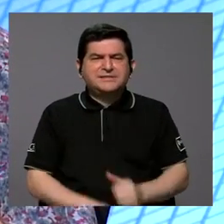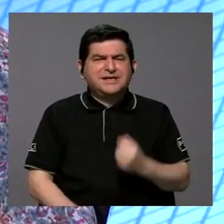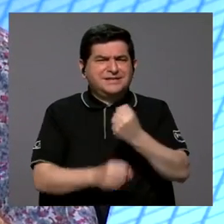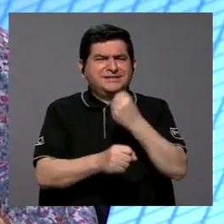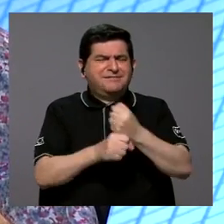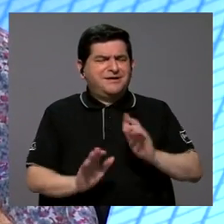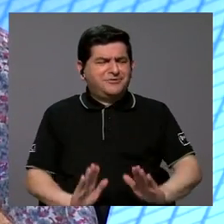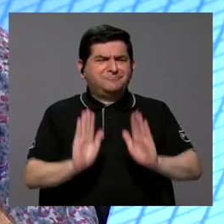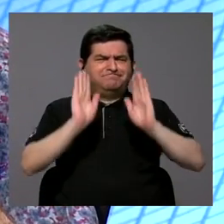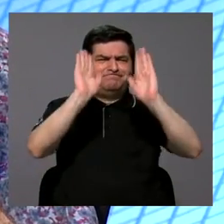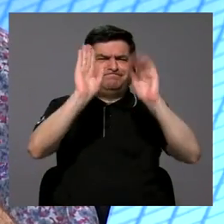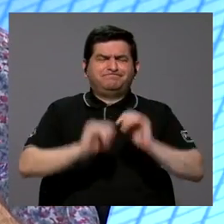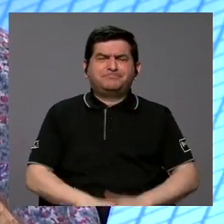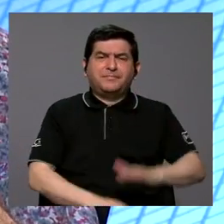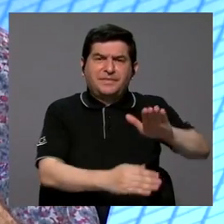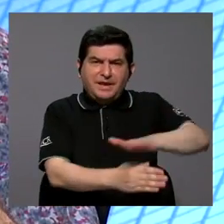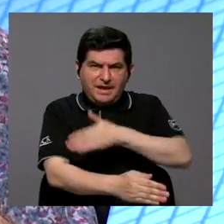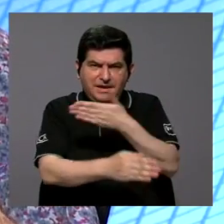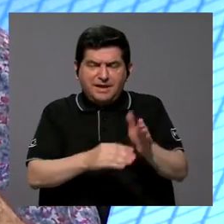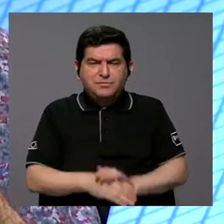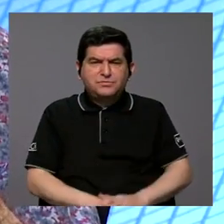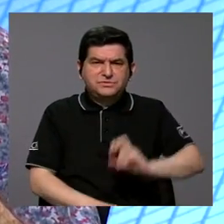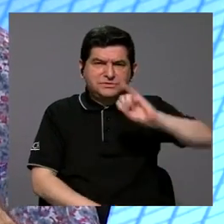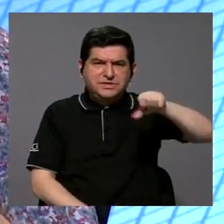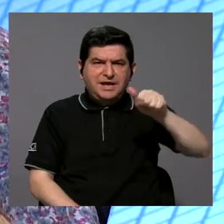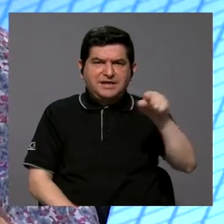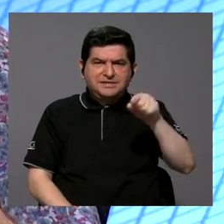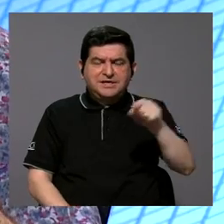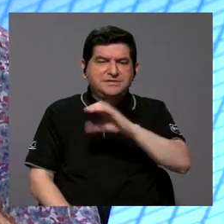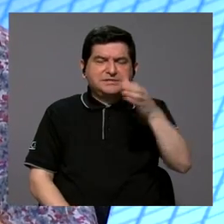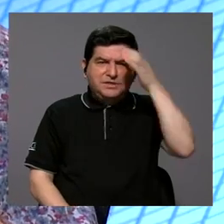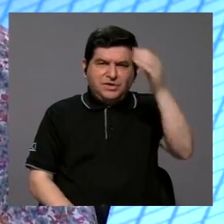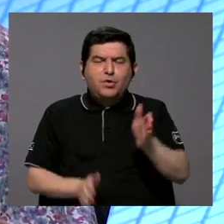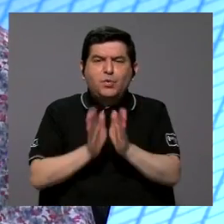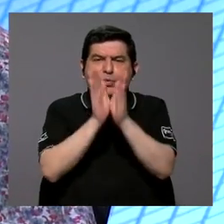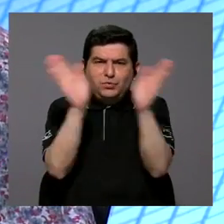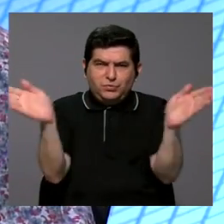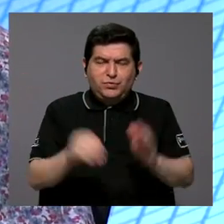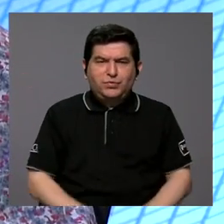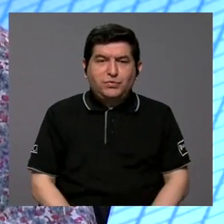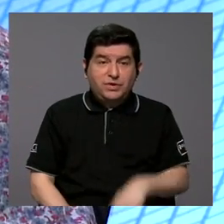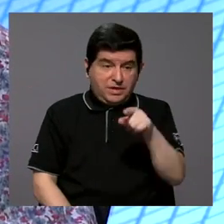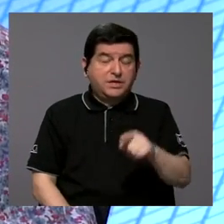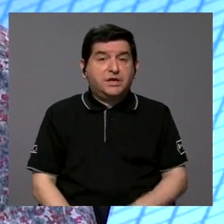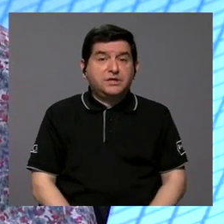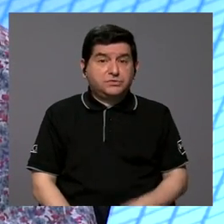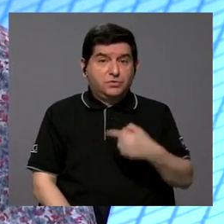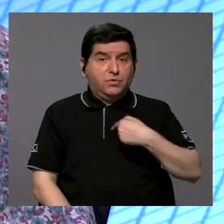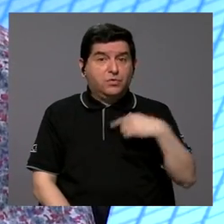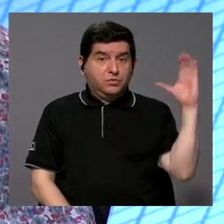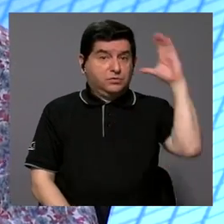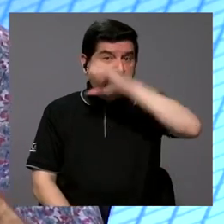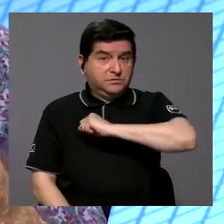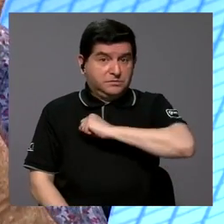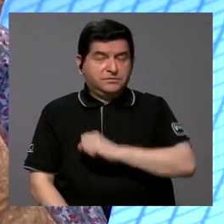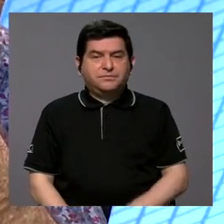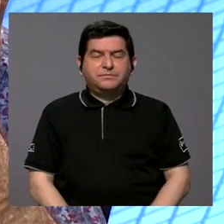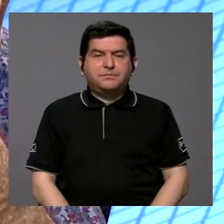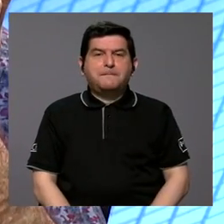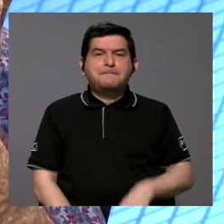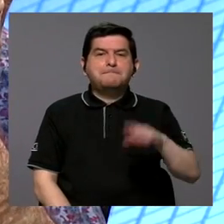trabajo en la música, en el jazz y en la cultura en general en este país, y no pasa desapercibido. El Big